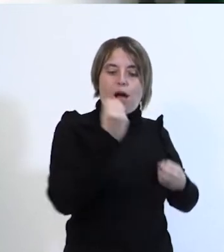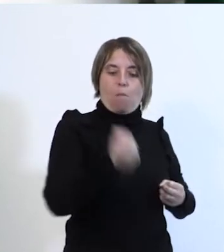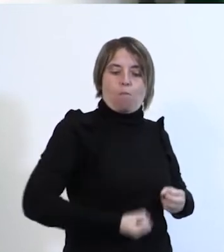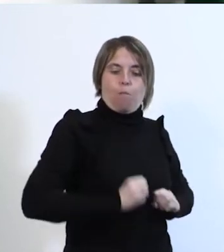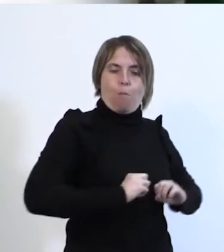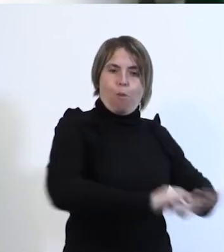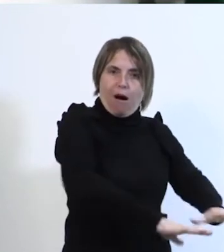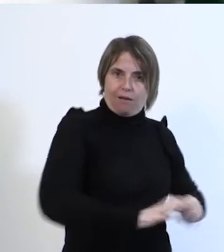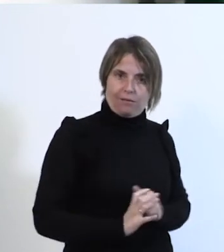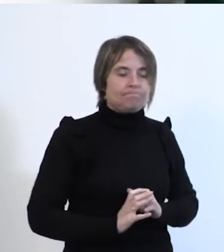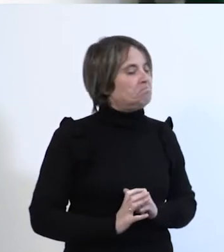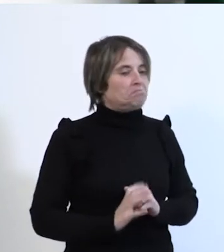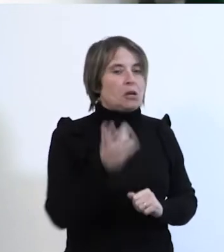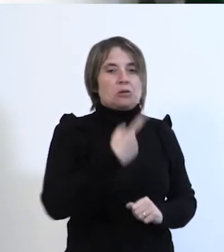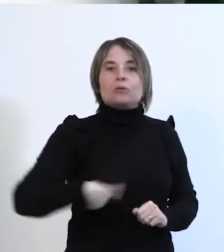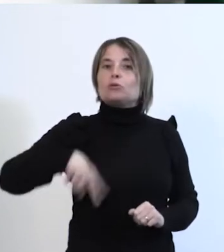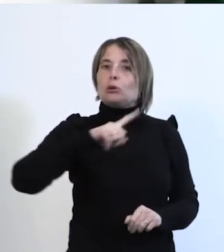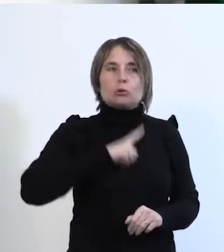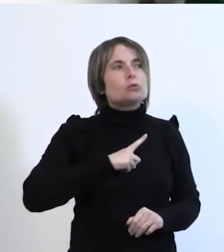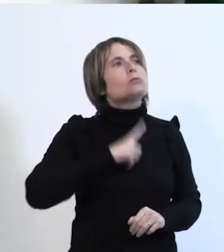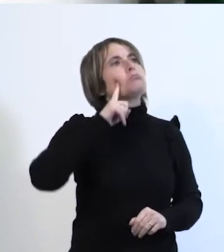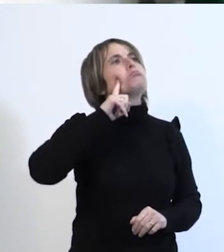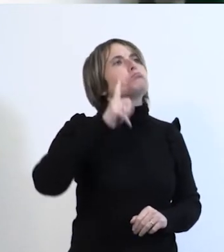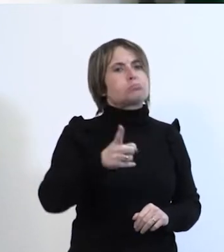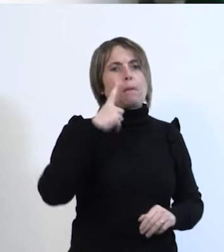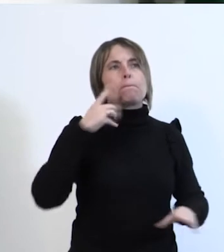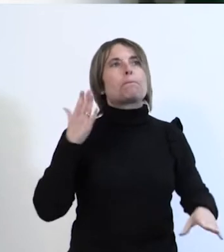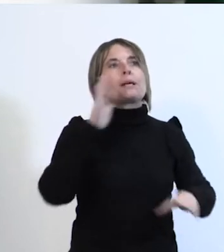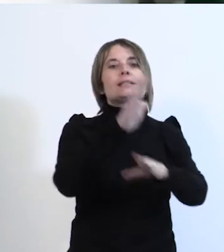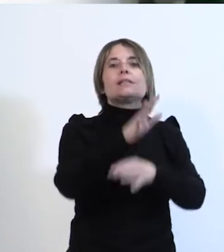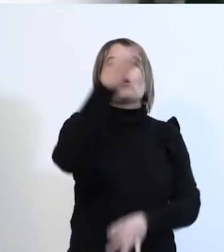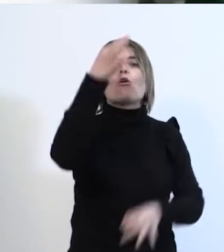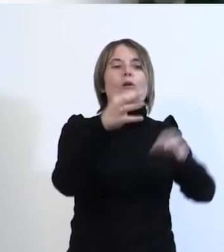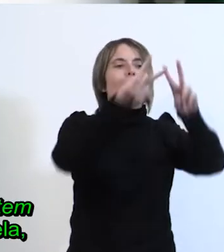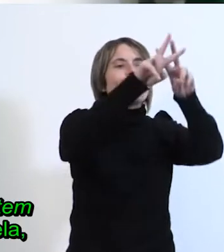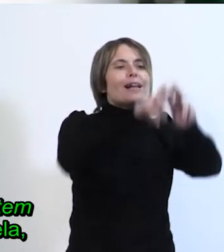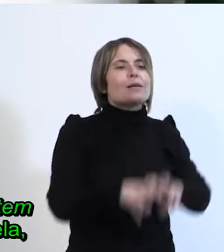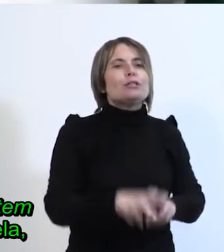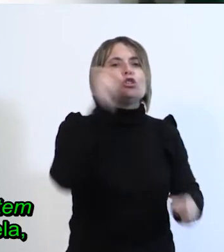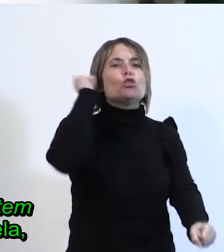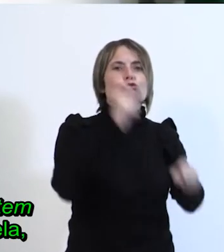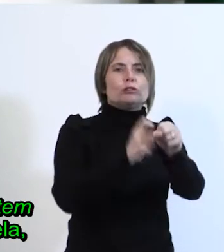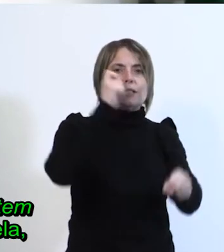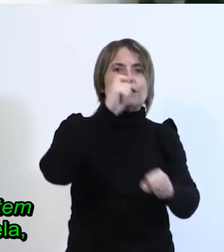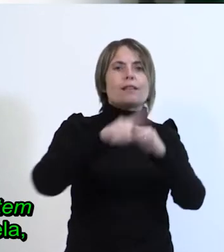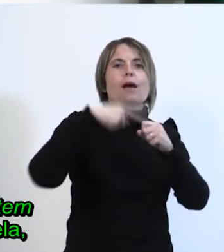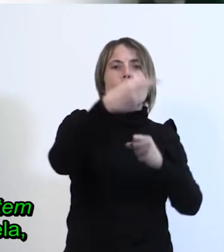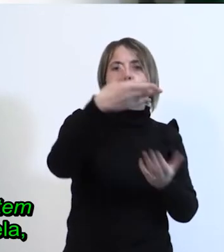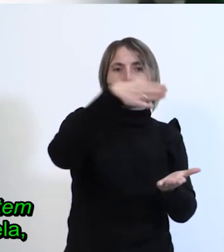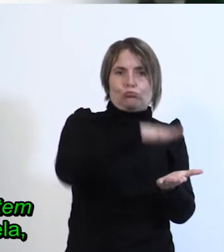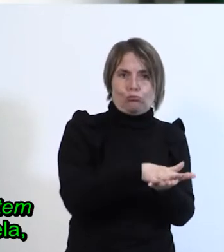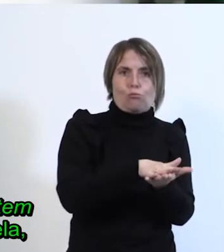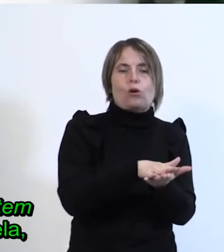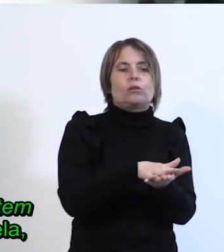asesina. Entonces decidimos presentar a los juzgados aquí una revisión de sentencia